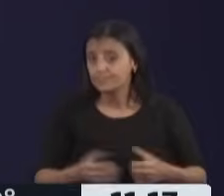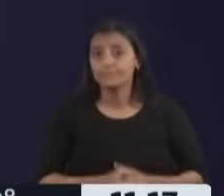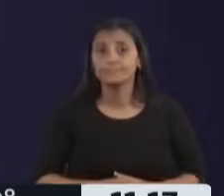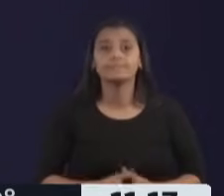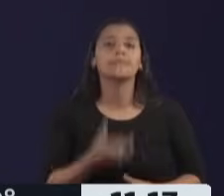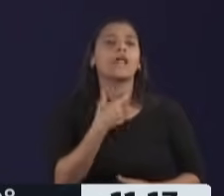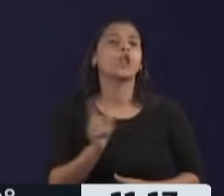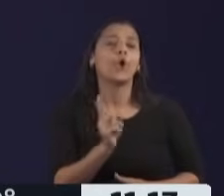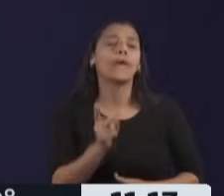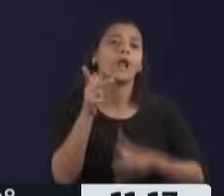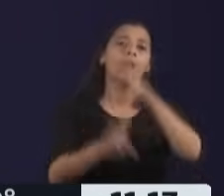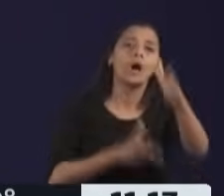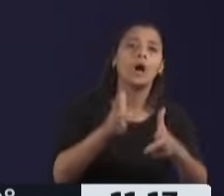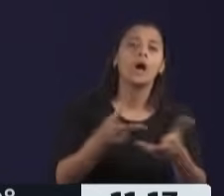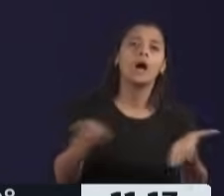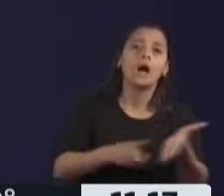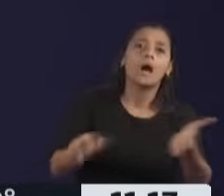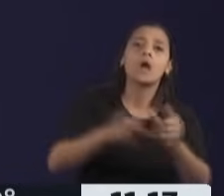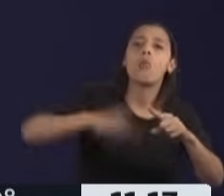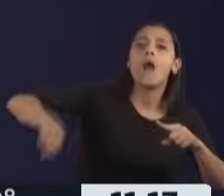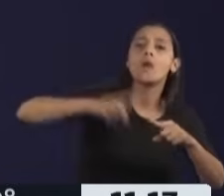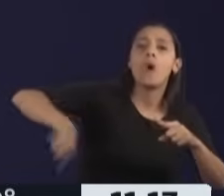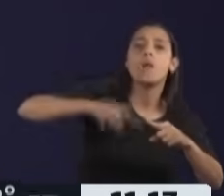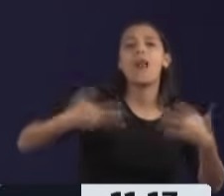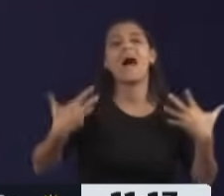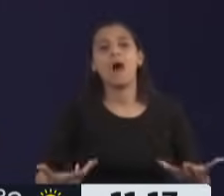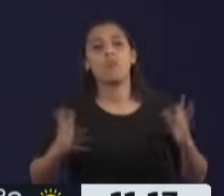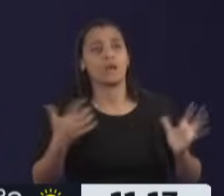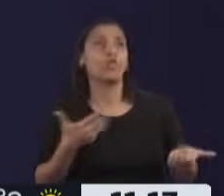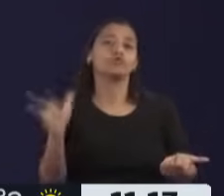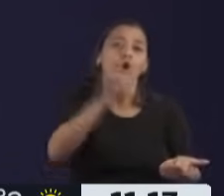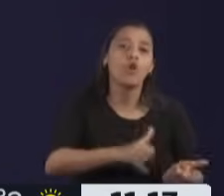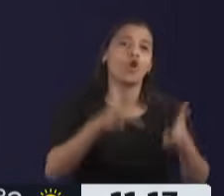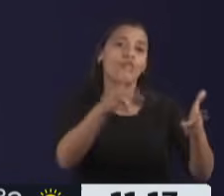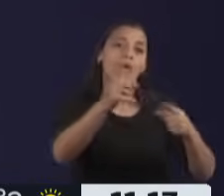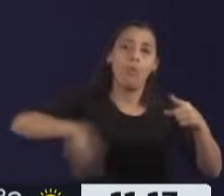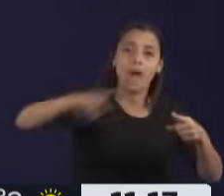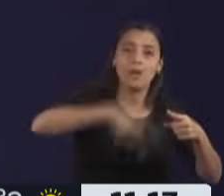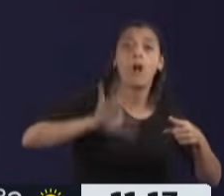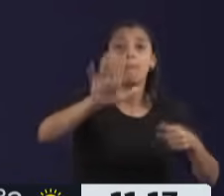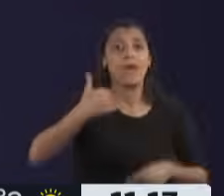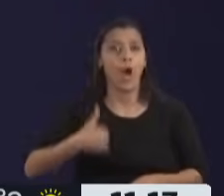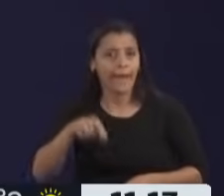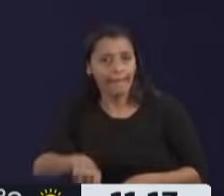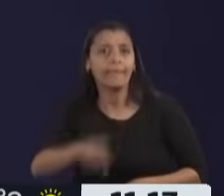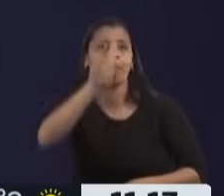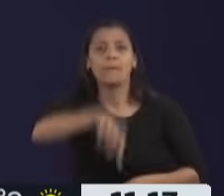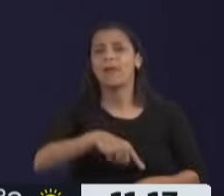no quiero ser aburrido ni repetitivo con lo que digo casi a diario, pero un país que lo han empobrecido